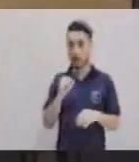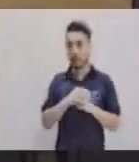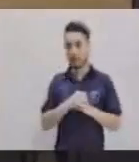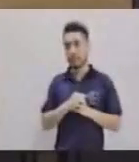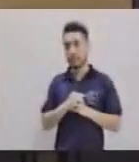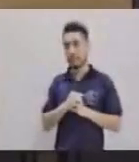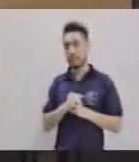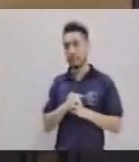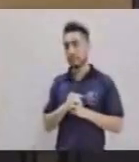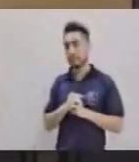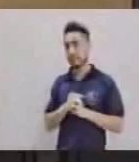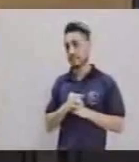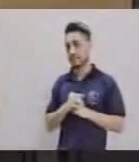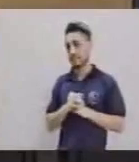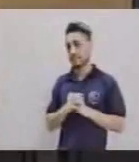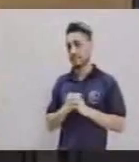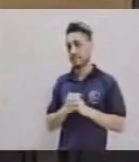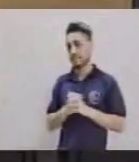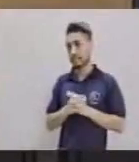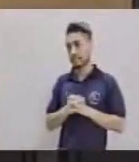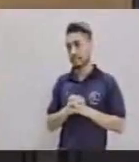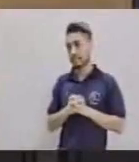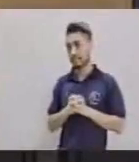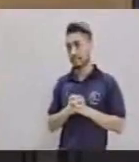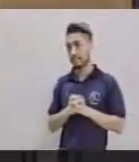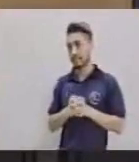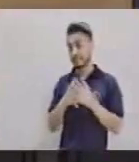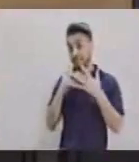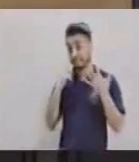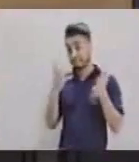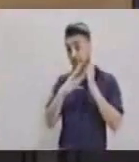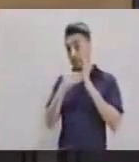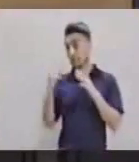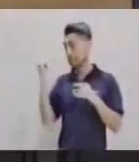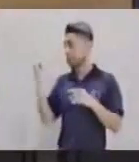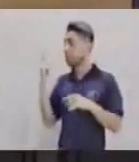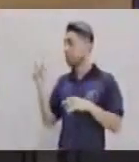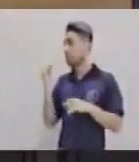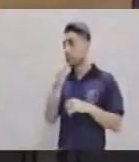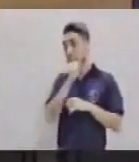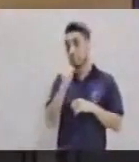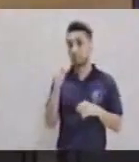Mumumal, mumumal, cantemos.